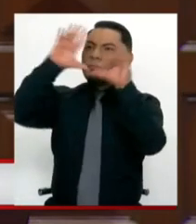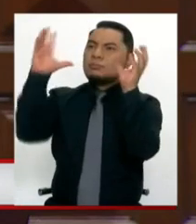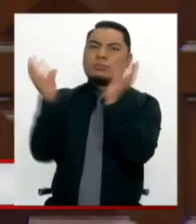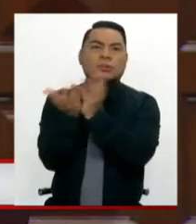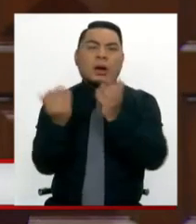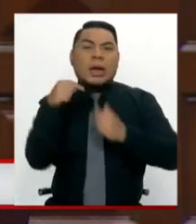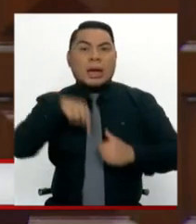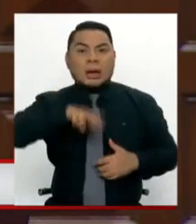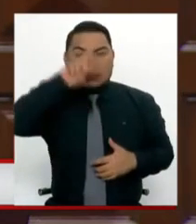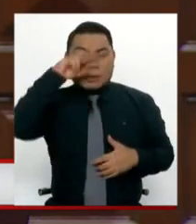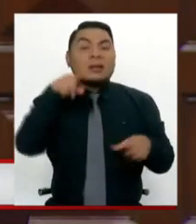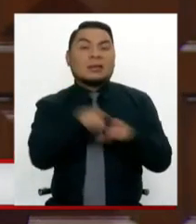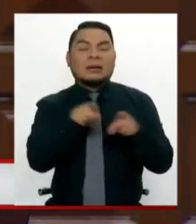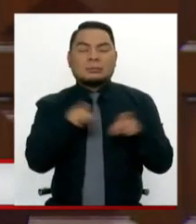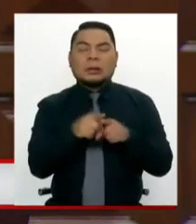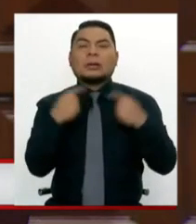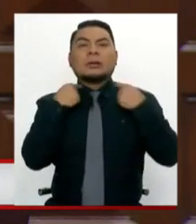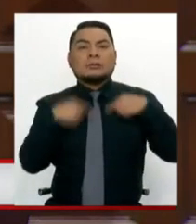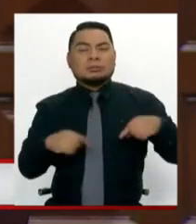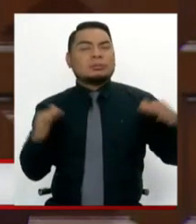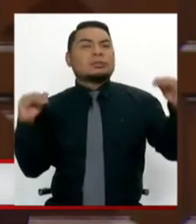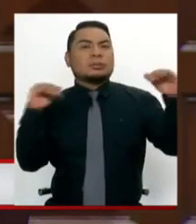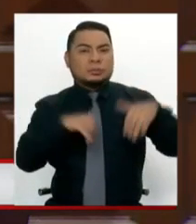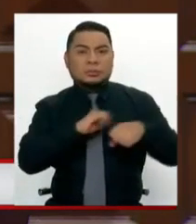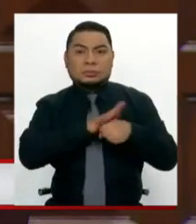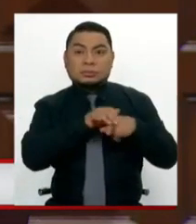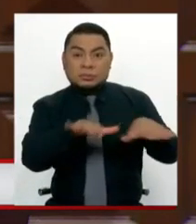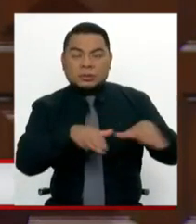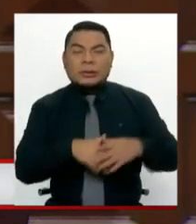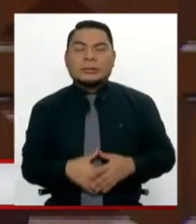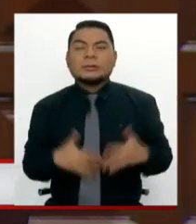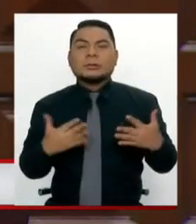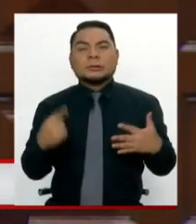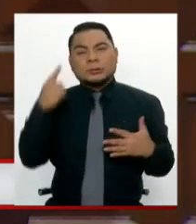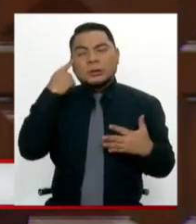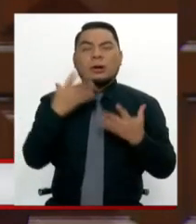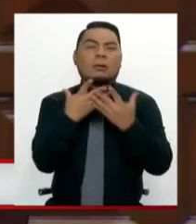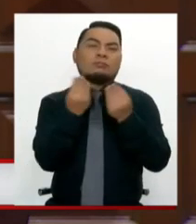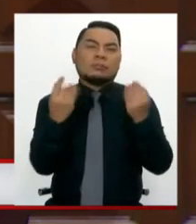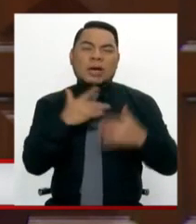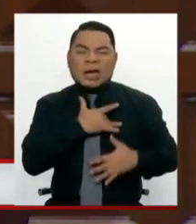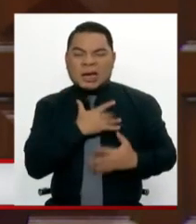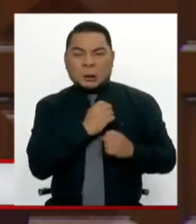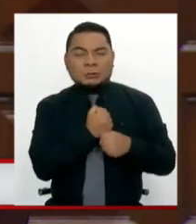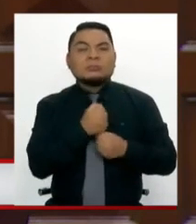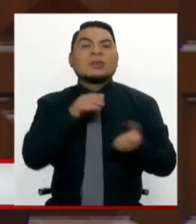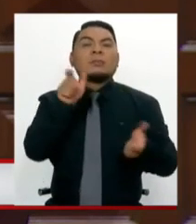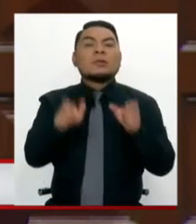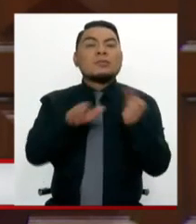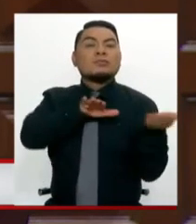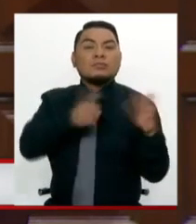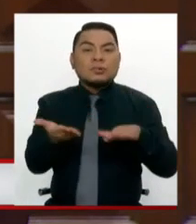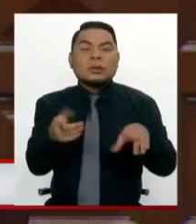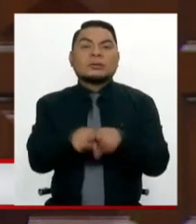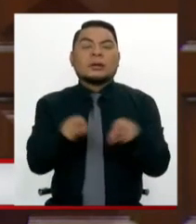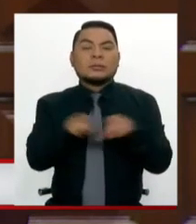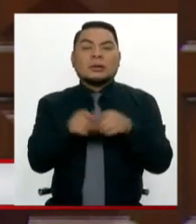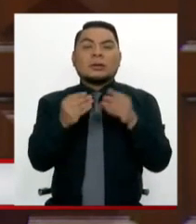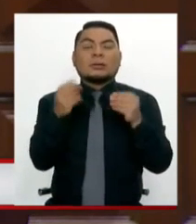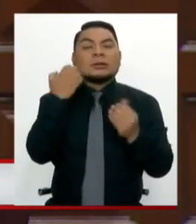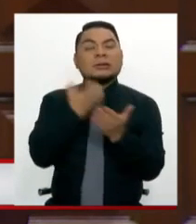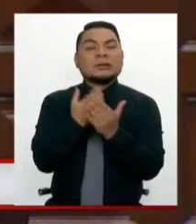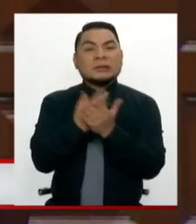el Perú no ha sido ajeno a esta realidad. Al dolor de las pérdidas humanas se debe añadir la vulnerabilidad